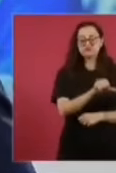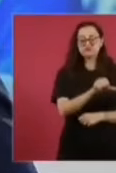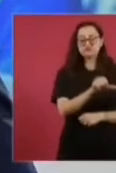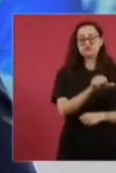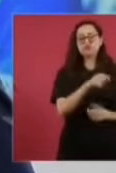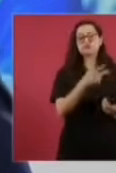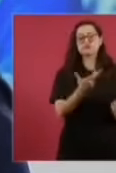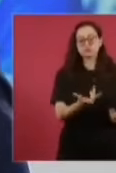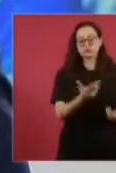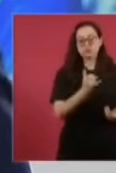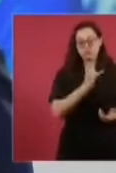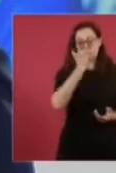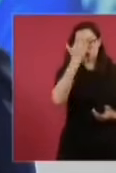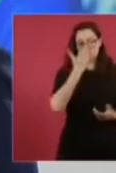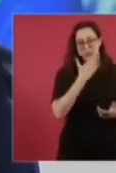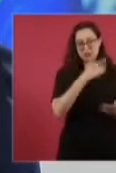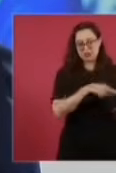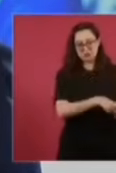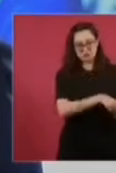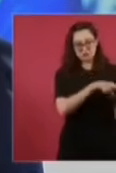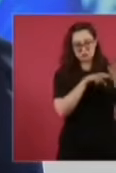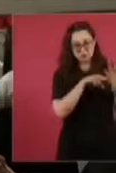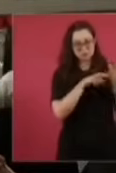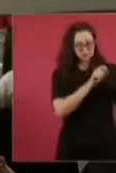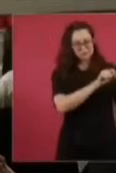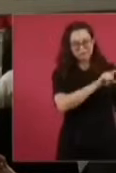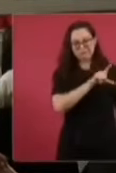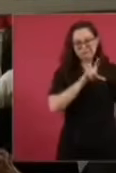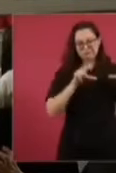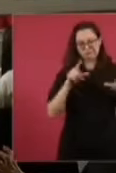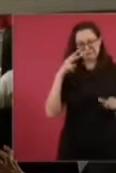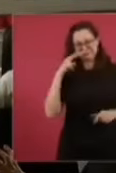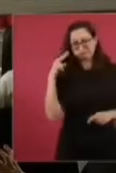por separado que aquí se presentan.